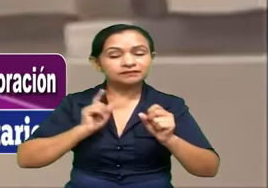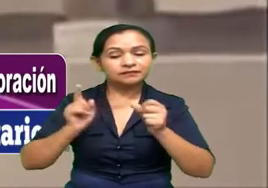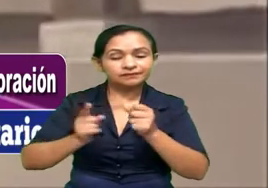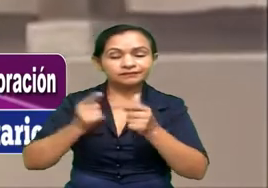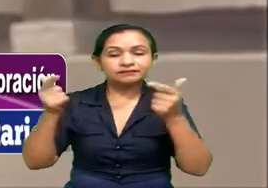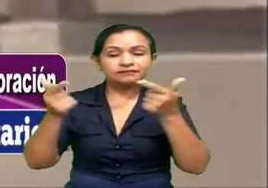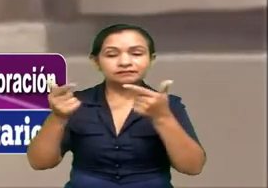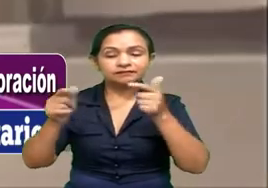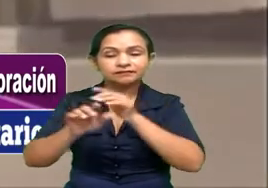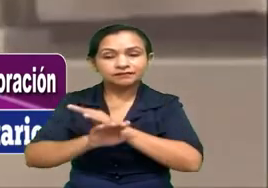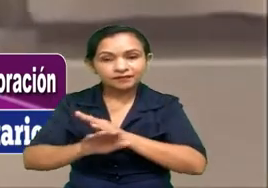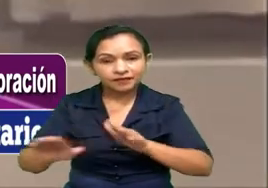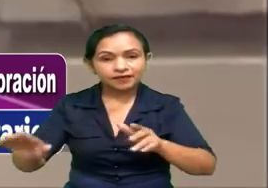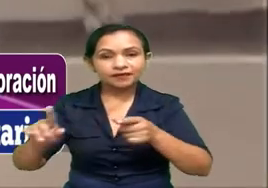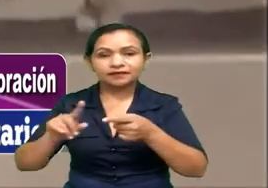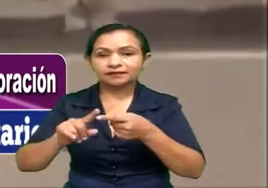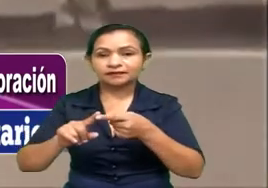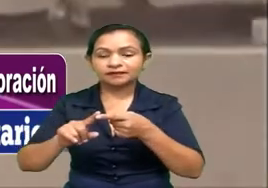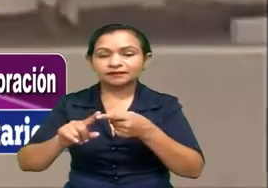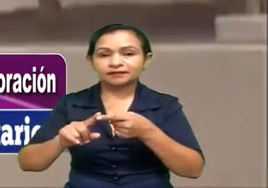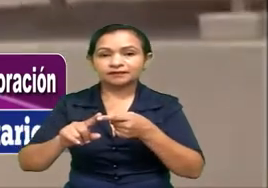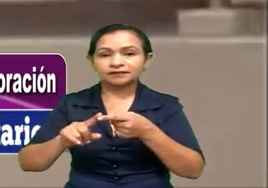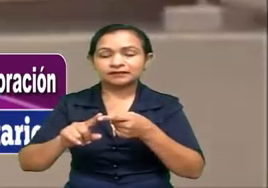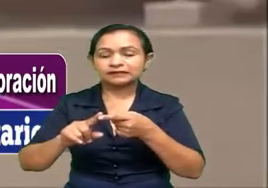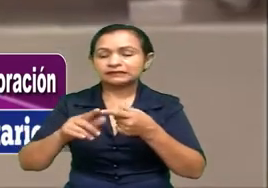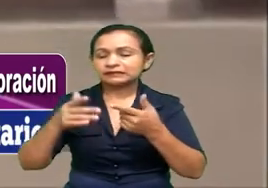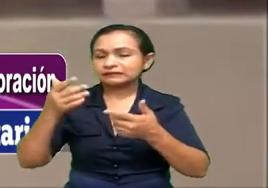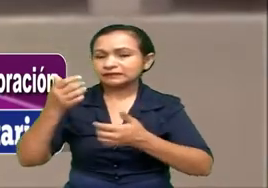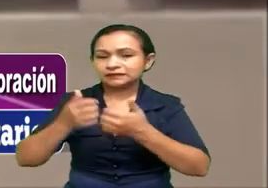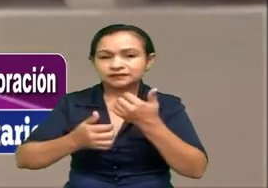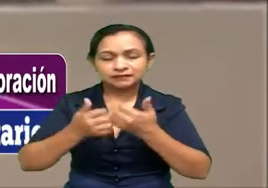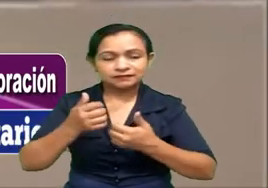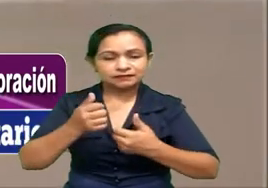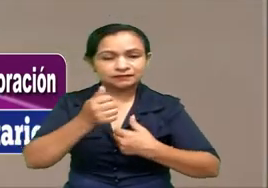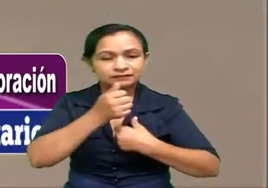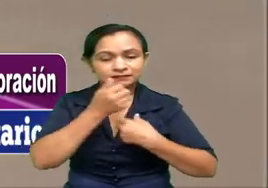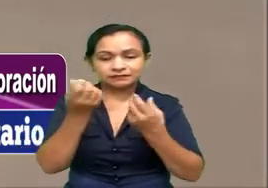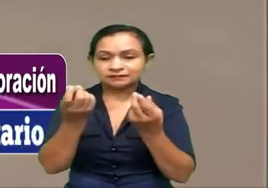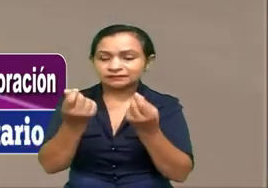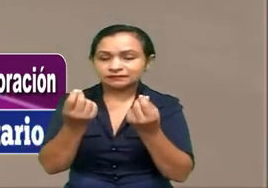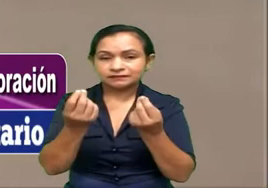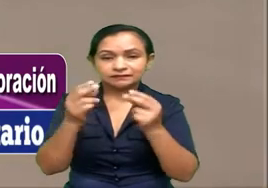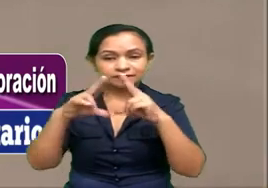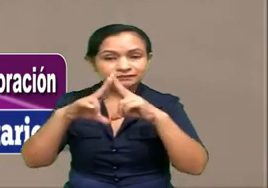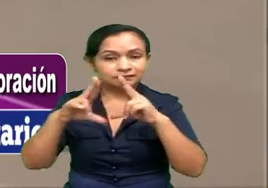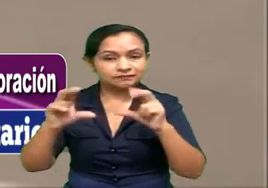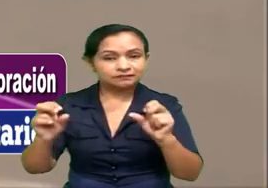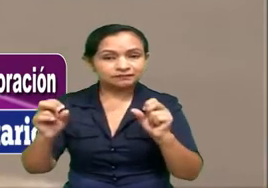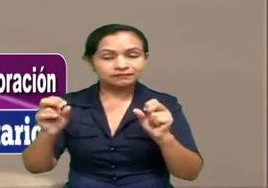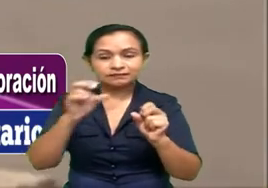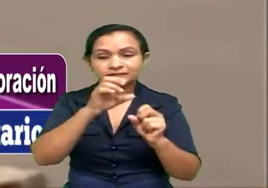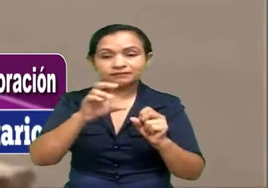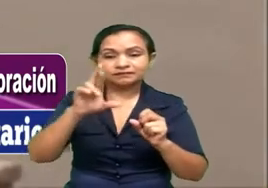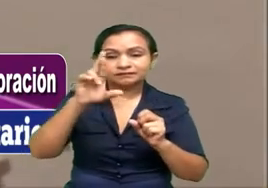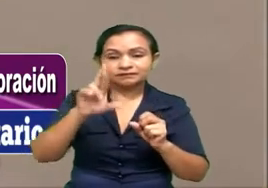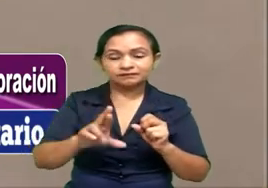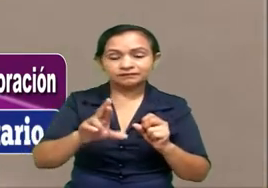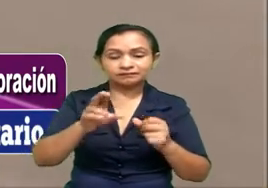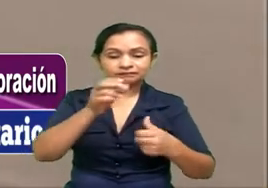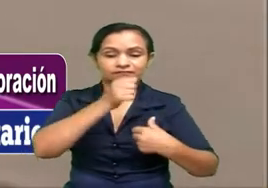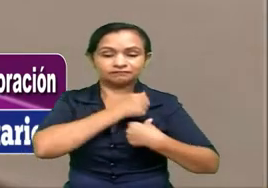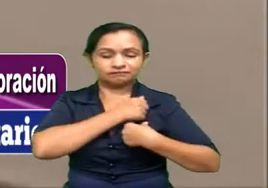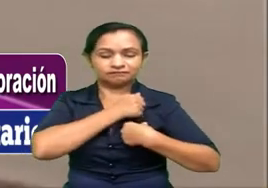guerra, estaba totalmente postrada militar y económicamente. Entonces Costa Rica con su